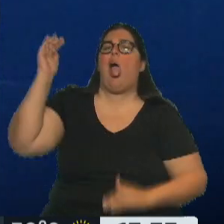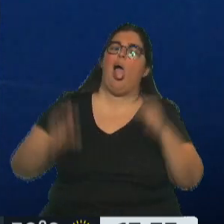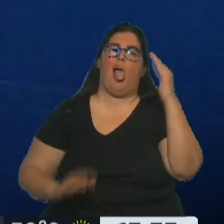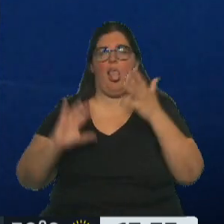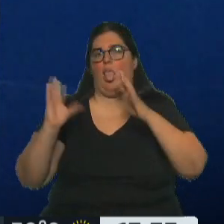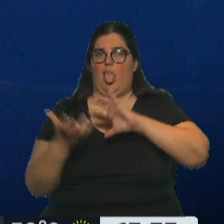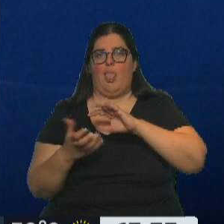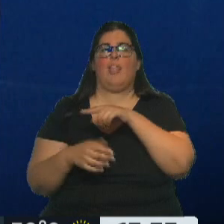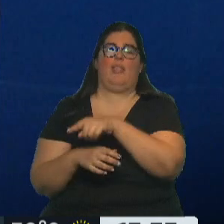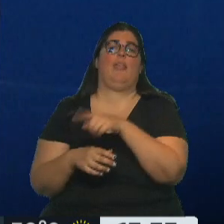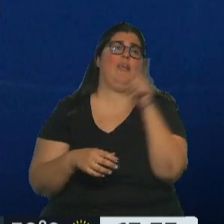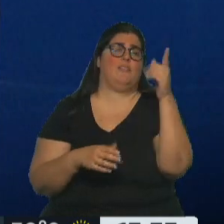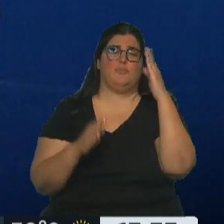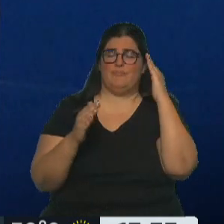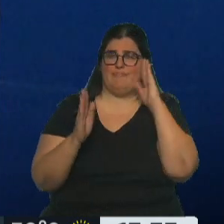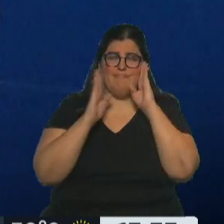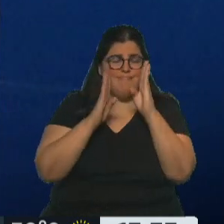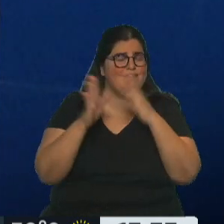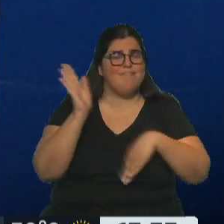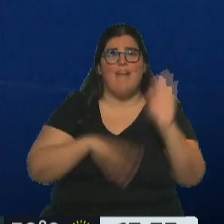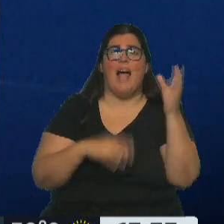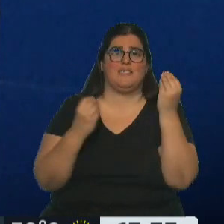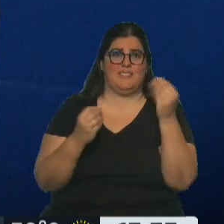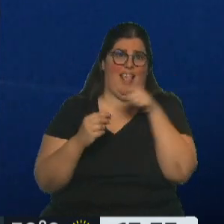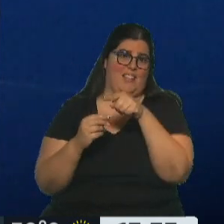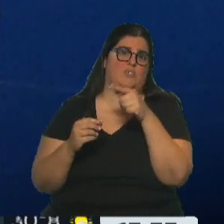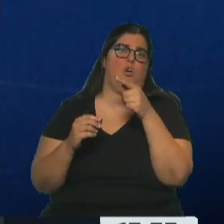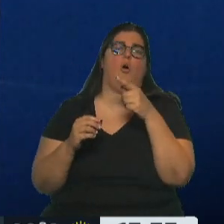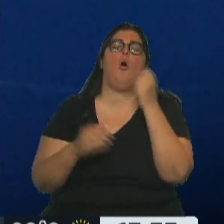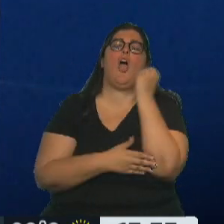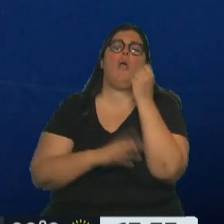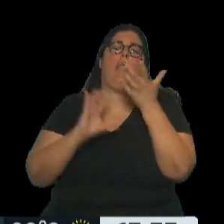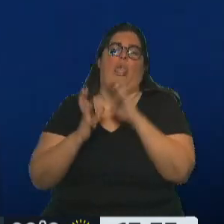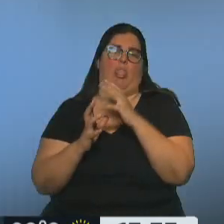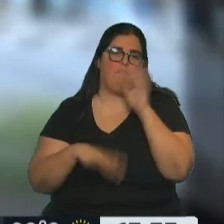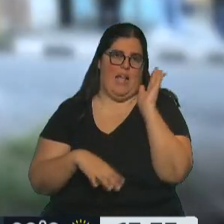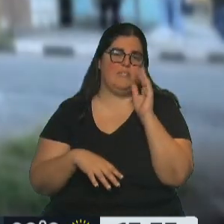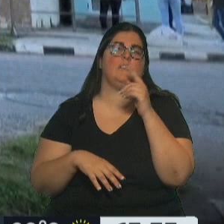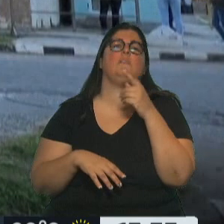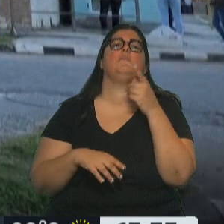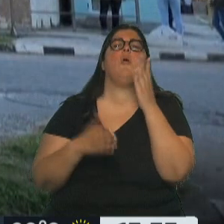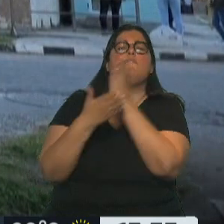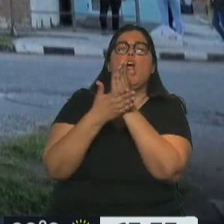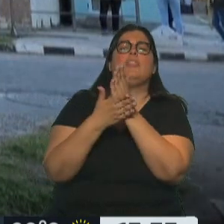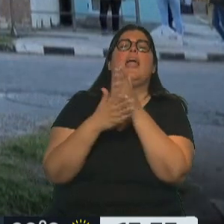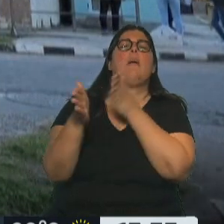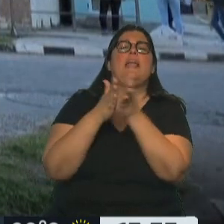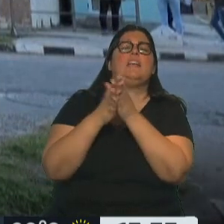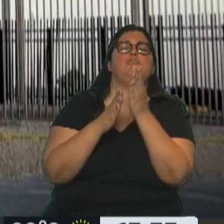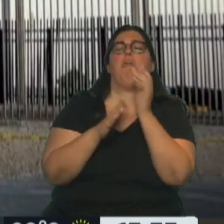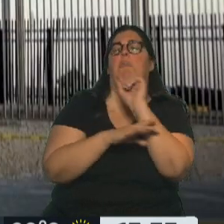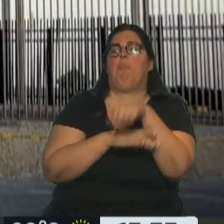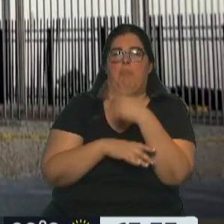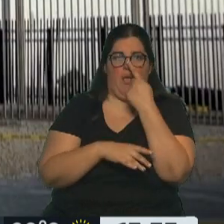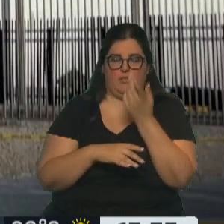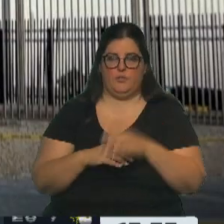primando por encima de su interés en la protección de sus fronteras en materia migratoria. Son los jóvenes calificados